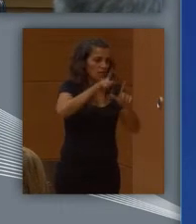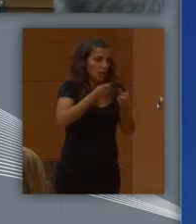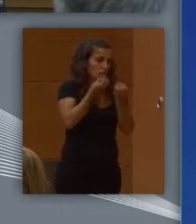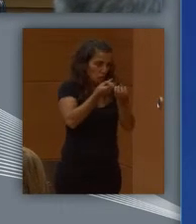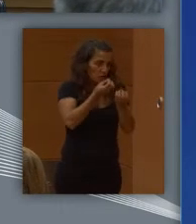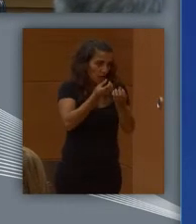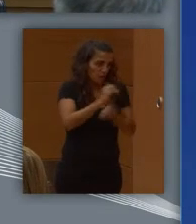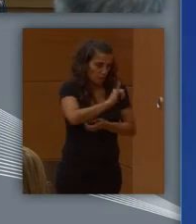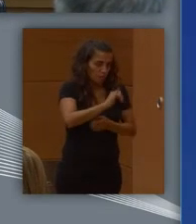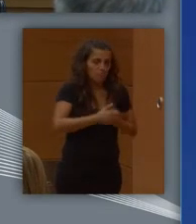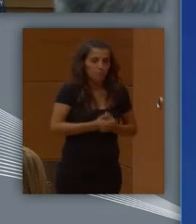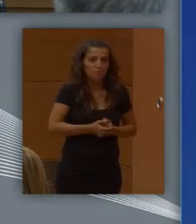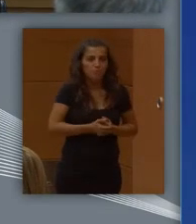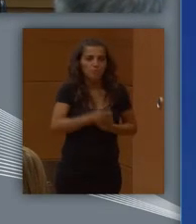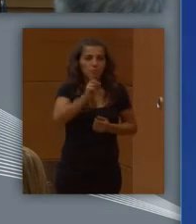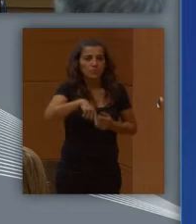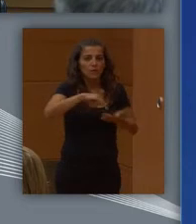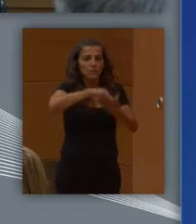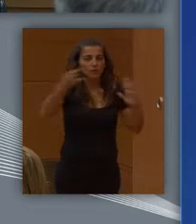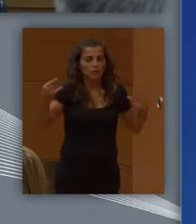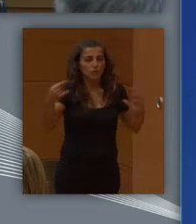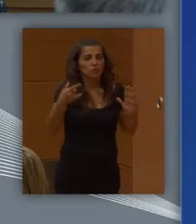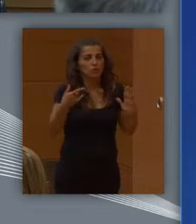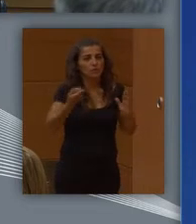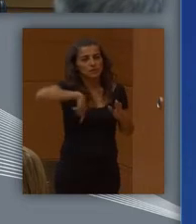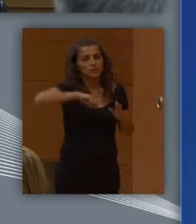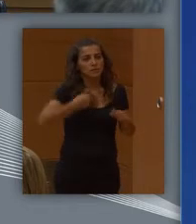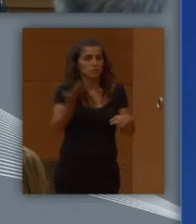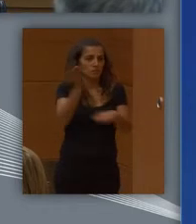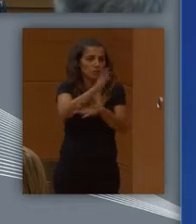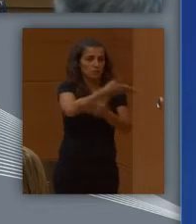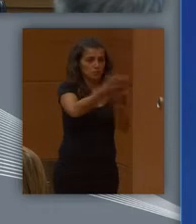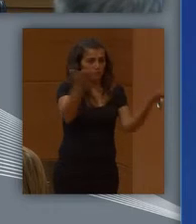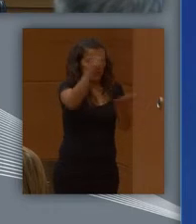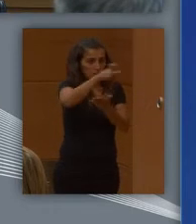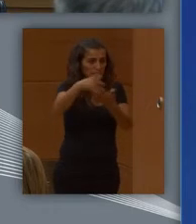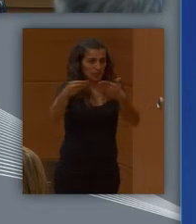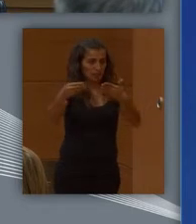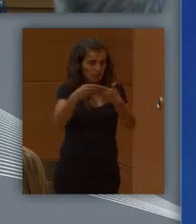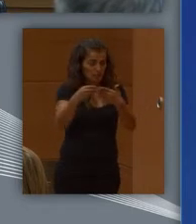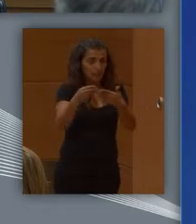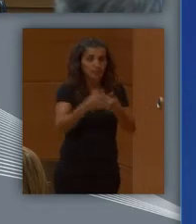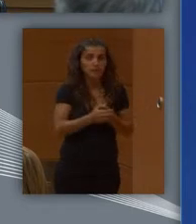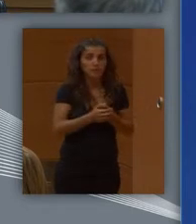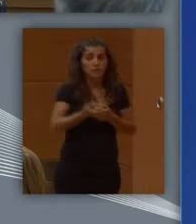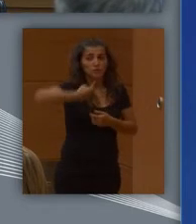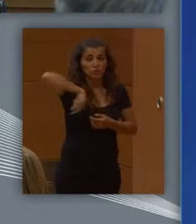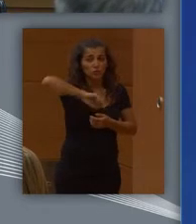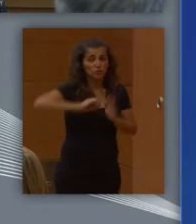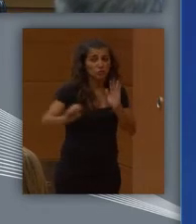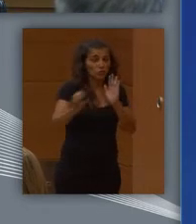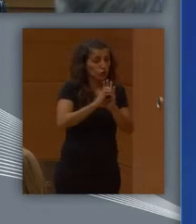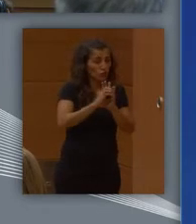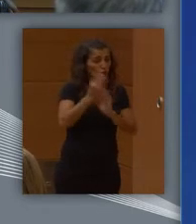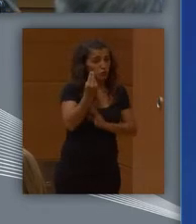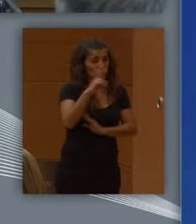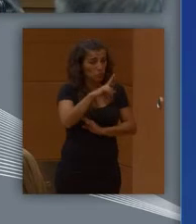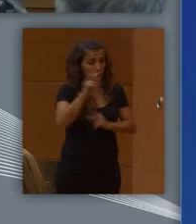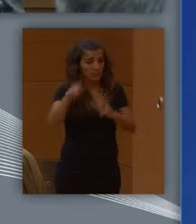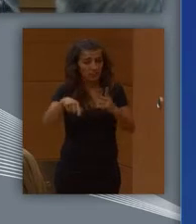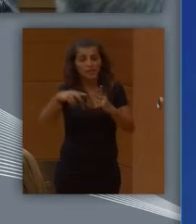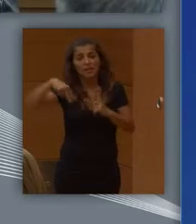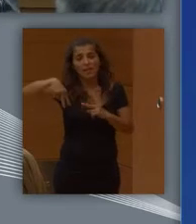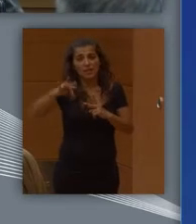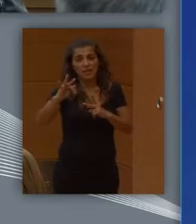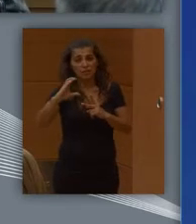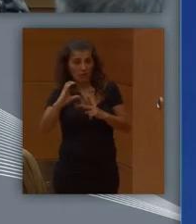en las tecnologías que ponemos a disposición de los clientes, estamos introduciendo códigos QR y NFC en